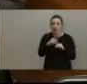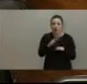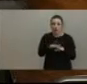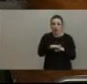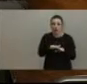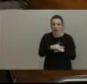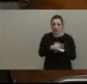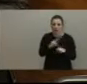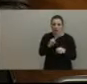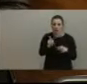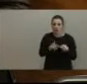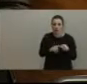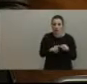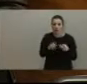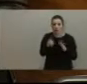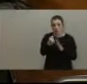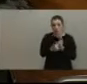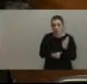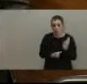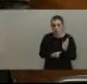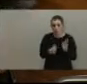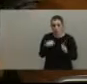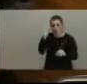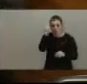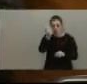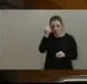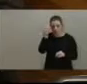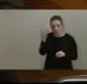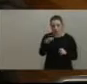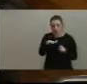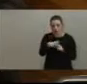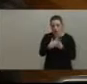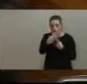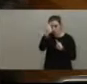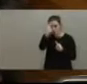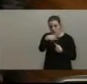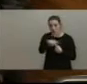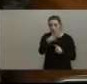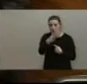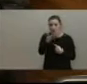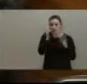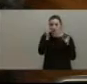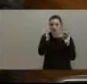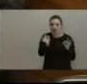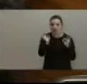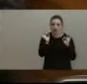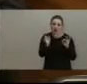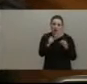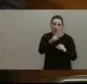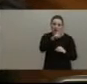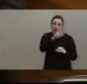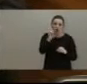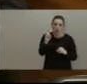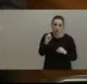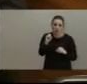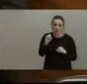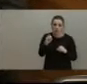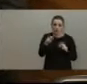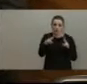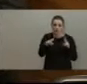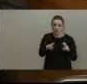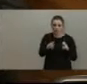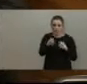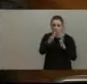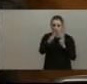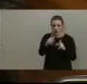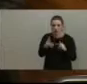En segundo lugar, los datos yo creo que deben contextualizarse, porque fíjese, las 100 primeras posiciones del ranking